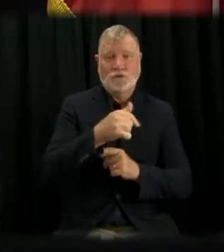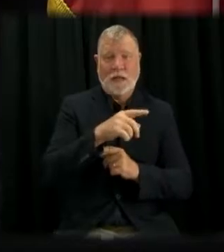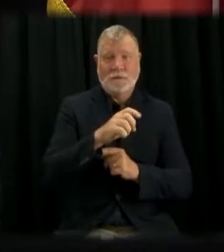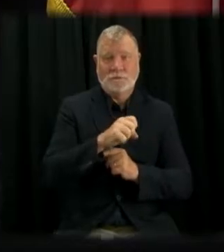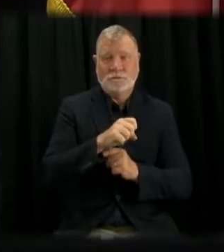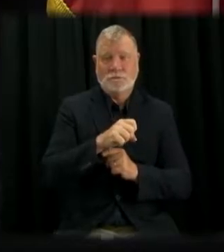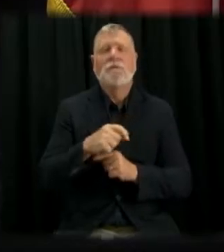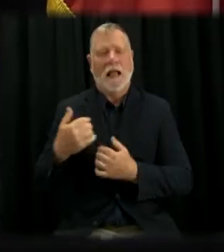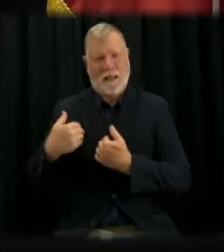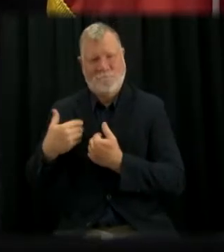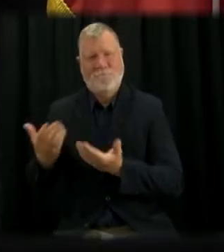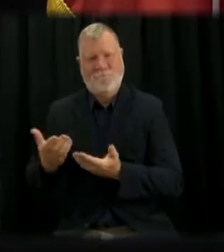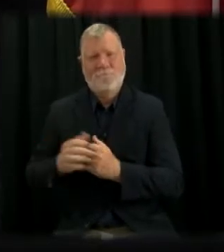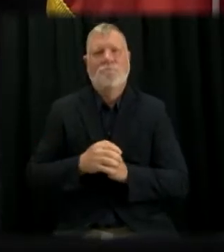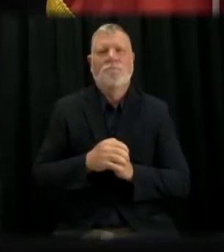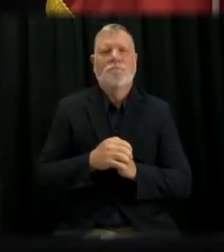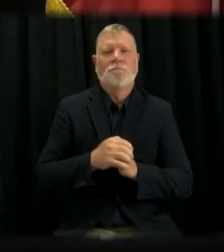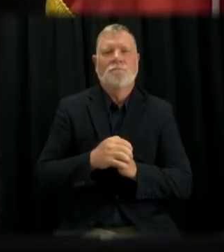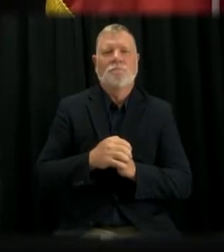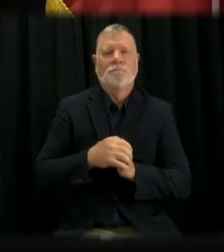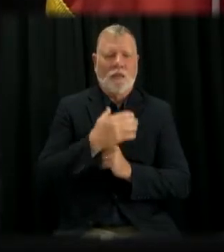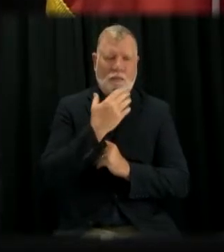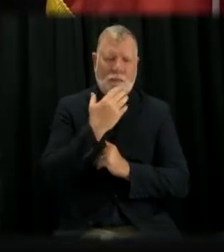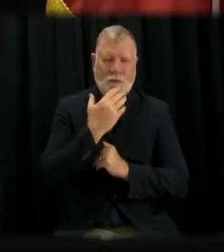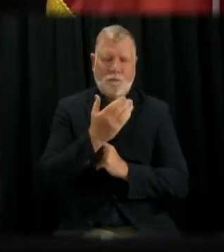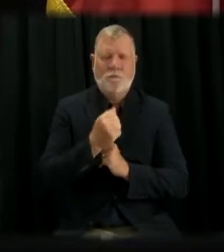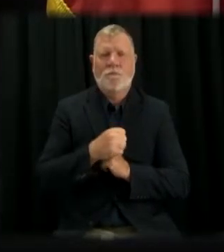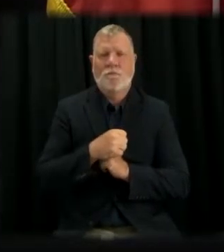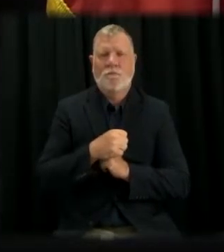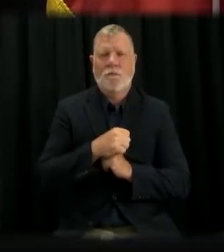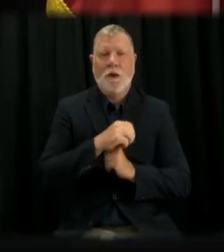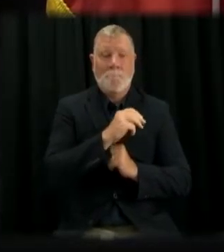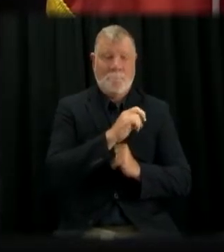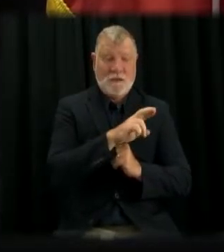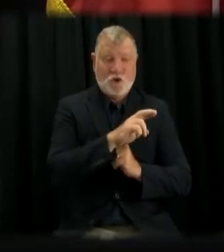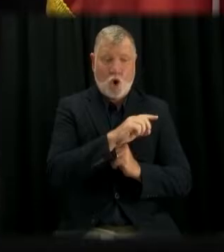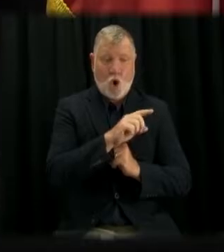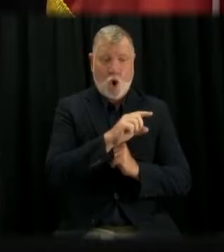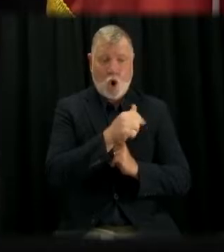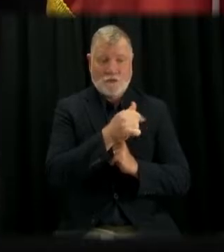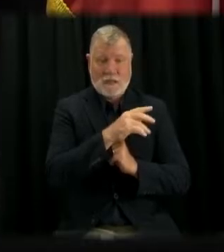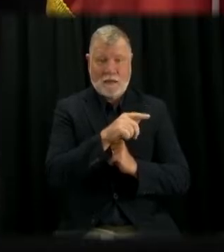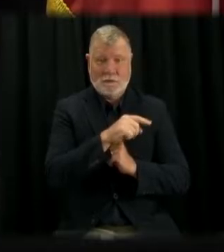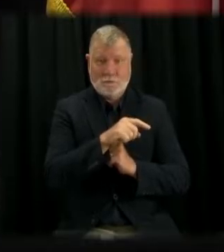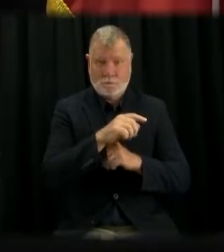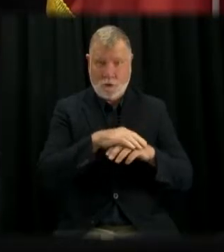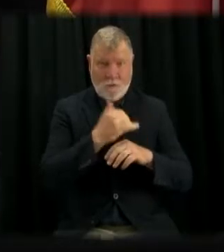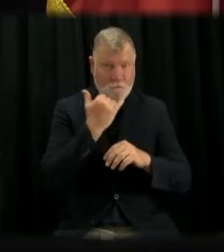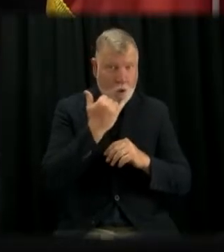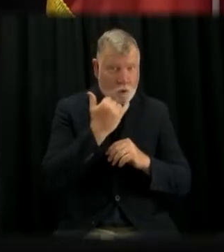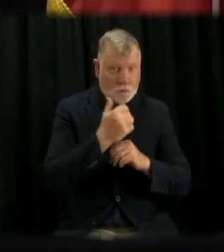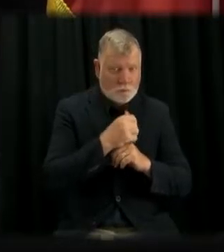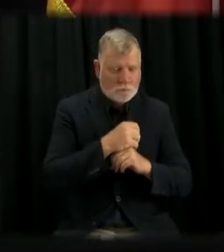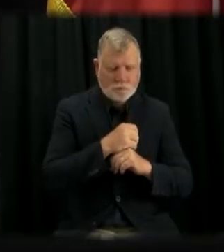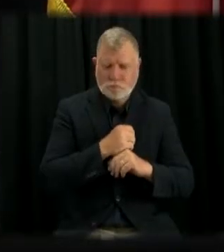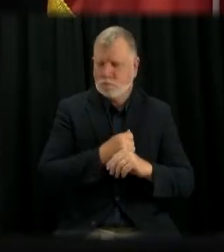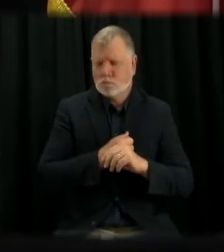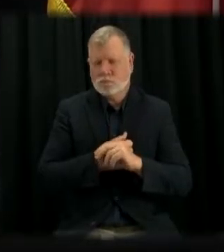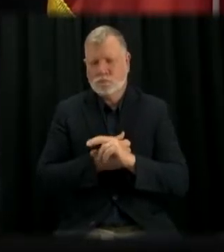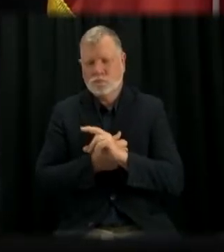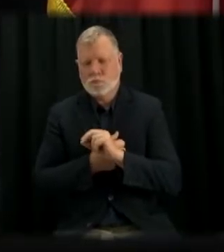González, presente. Muchas gracias. Señor González, ¿está en el teléfono? No